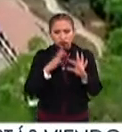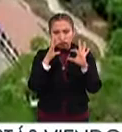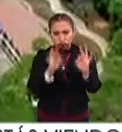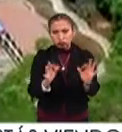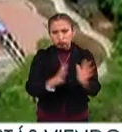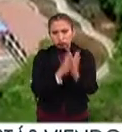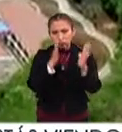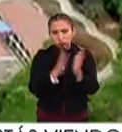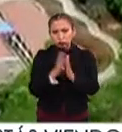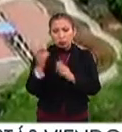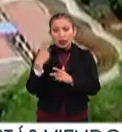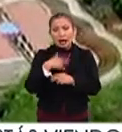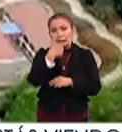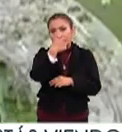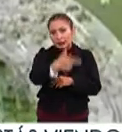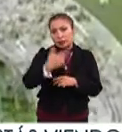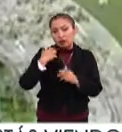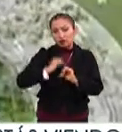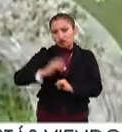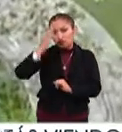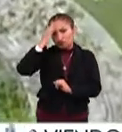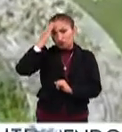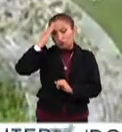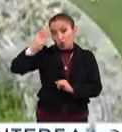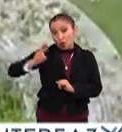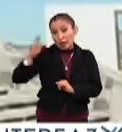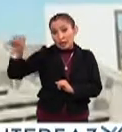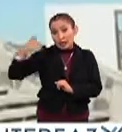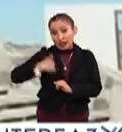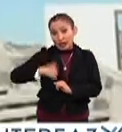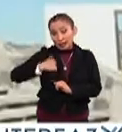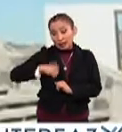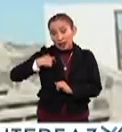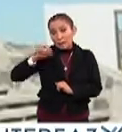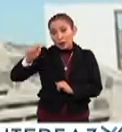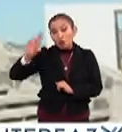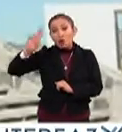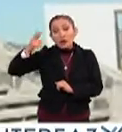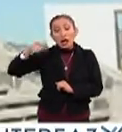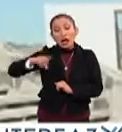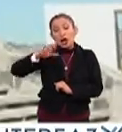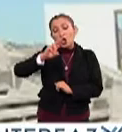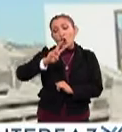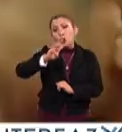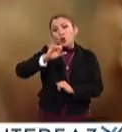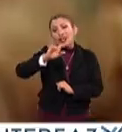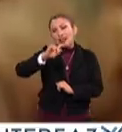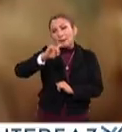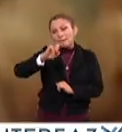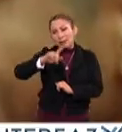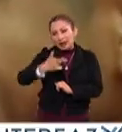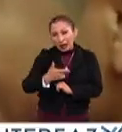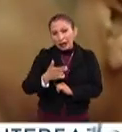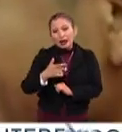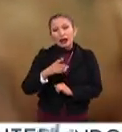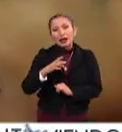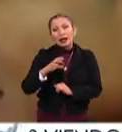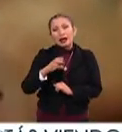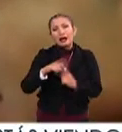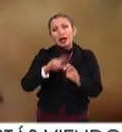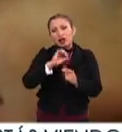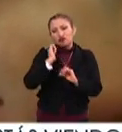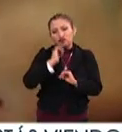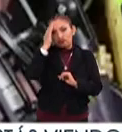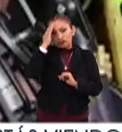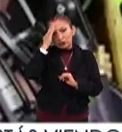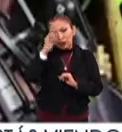confirmada la participación de 7 rectores de universidades canadienses, dentro de ellos la Universidad de Winnipeg, la rectora de la Universidad de Winnipeg, la